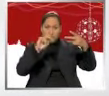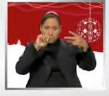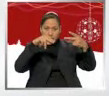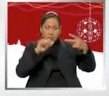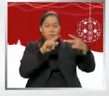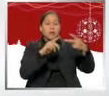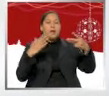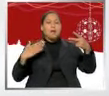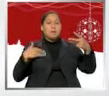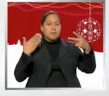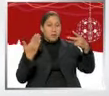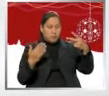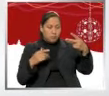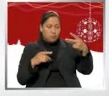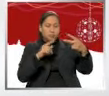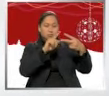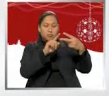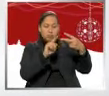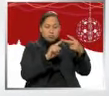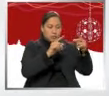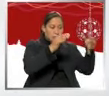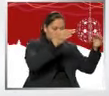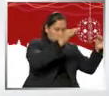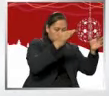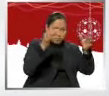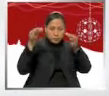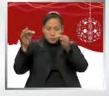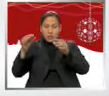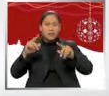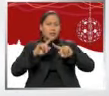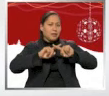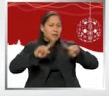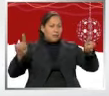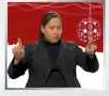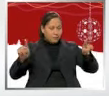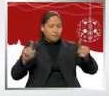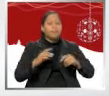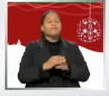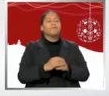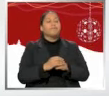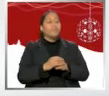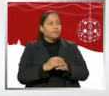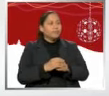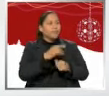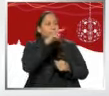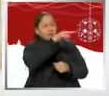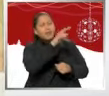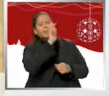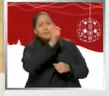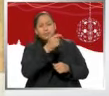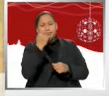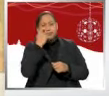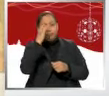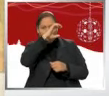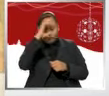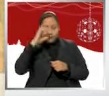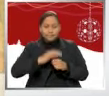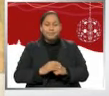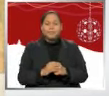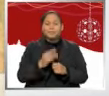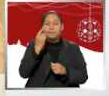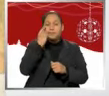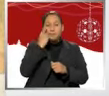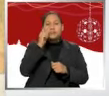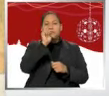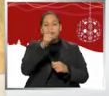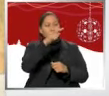los milagros. Son 2 textos. Cosas diferentes. Son 2 diferenciados. ¿Ay, qué estamos viendo ahora, Moni? Estamos viendo a